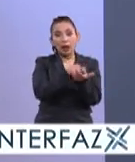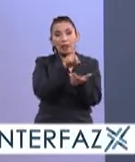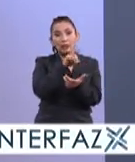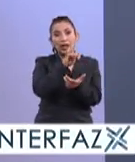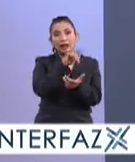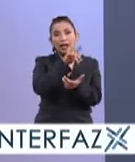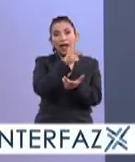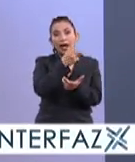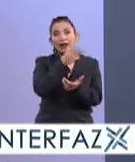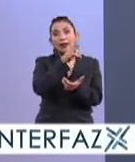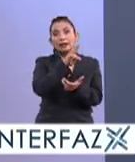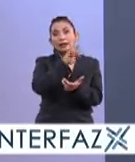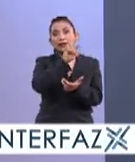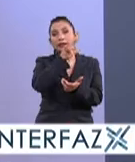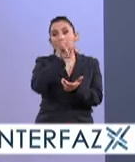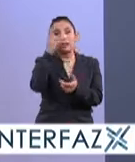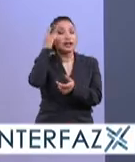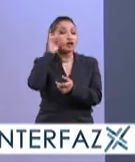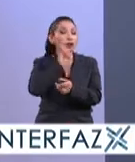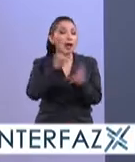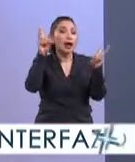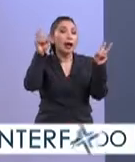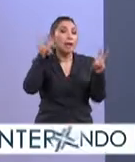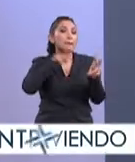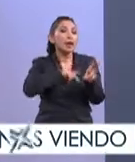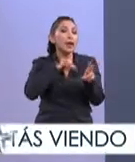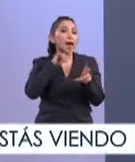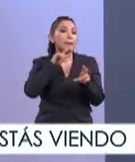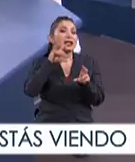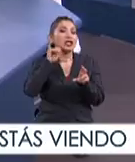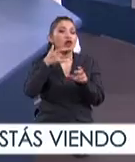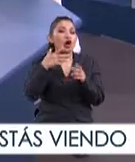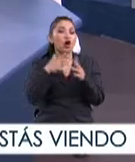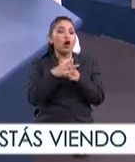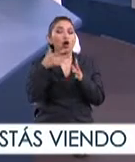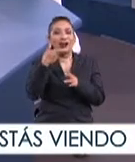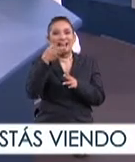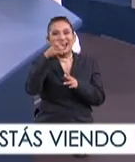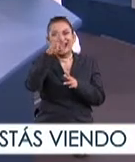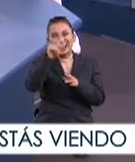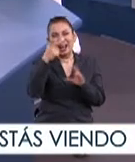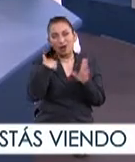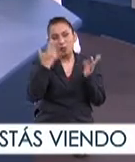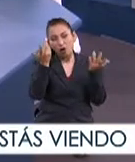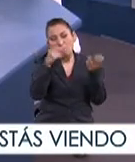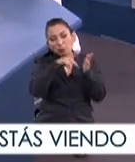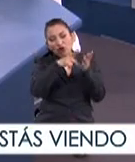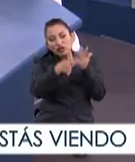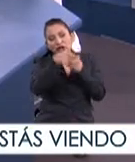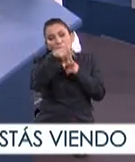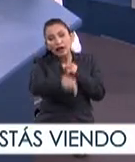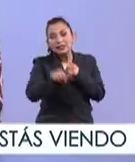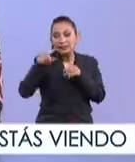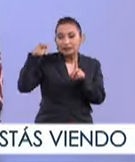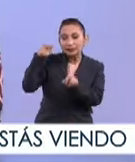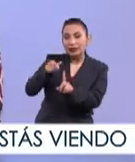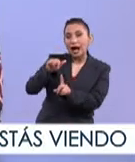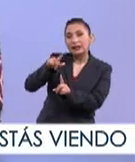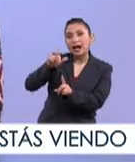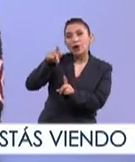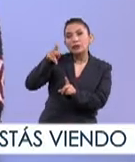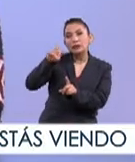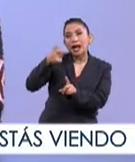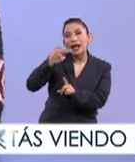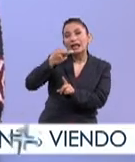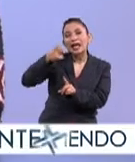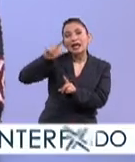Daniela Guillén Guerra. Ella es directora de Me Apellido Guerra, que es un proyecto interdisciplinario cuya historia se centra en Ana Luisa Guerra y su participación